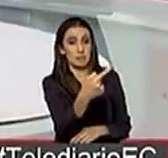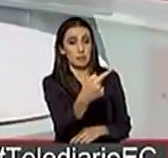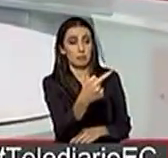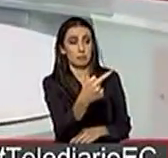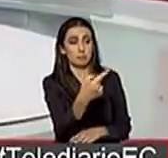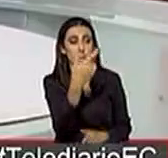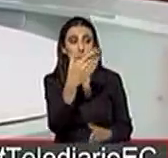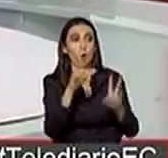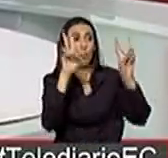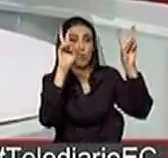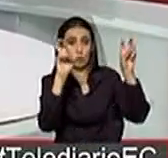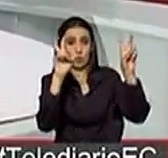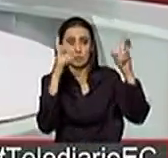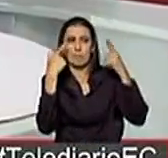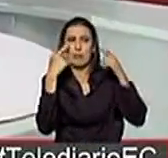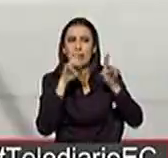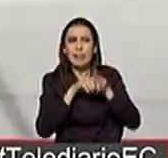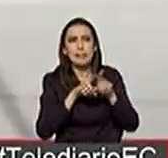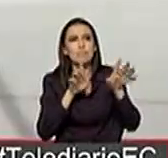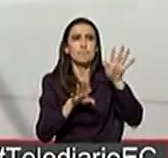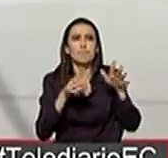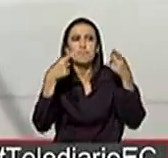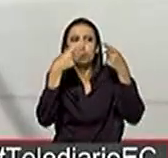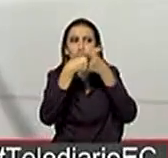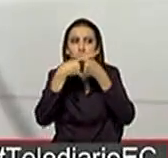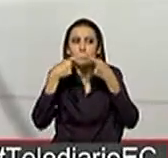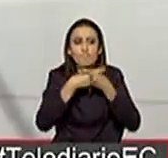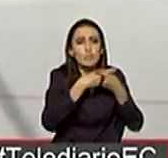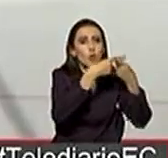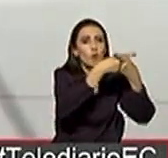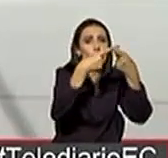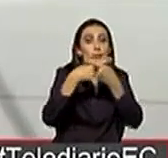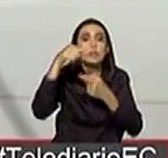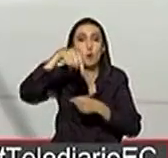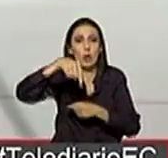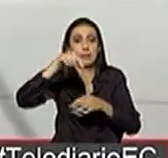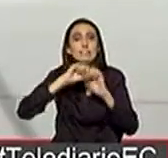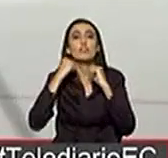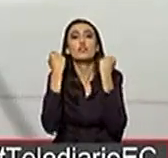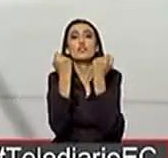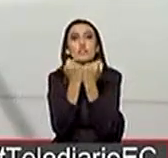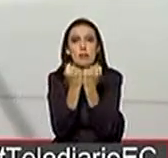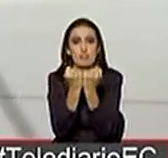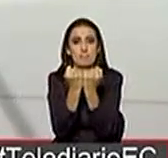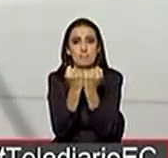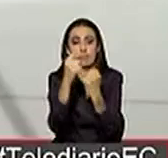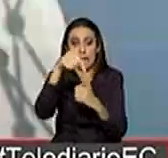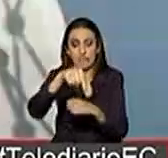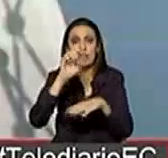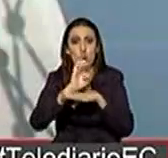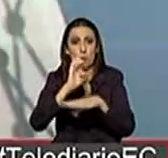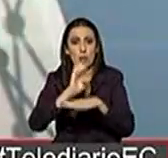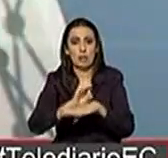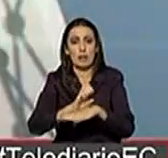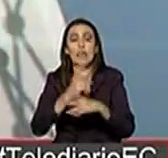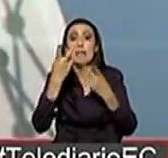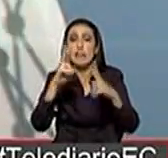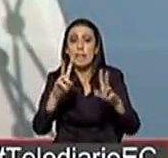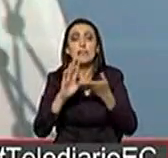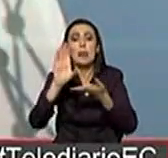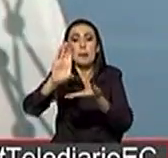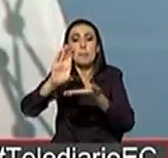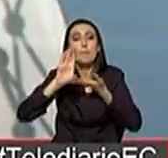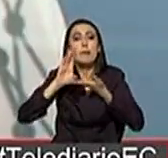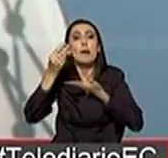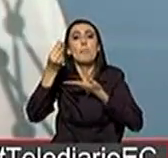un tema de fractura social que se está viviendo en el país actualmente y también una preocupación que atraviesa por el tema de la sostenibilidad presupuestaria